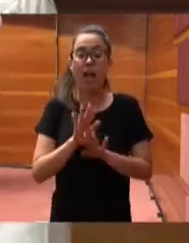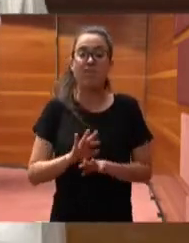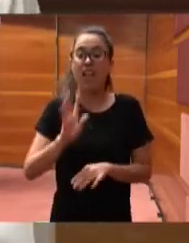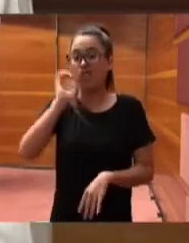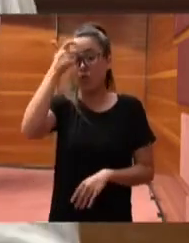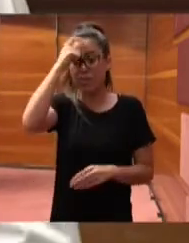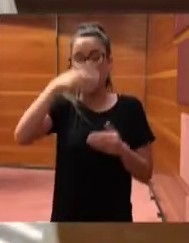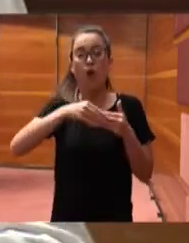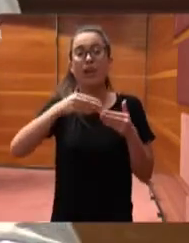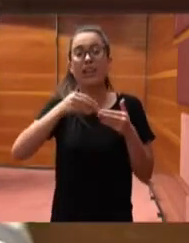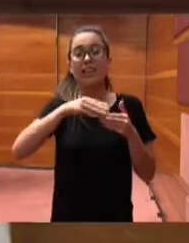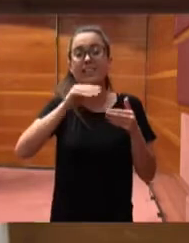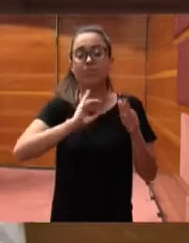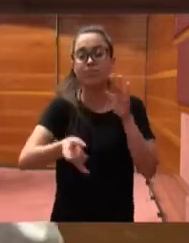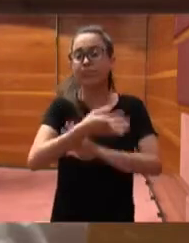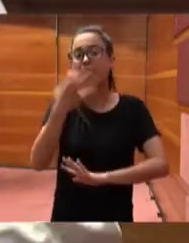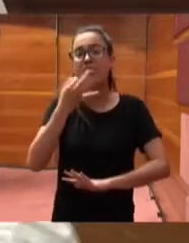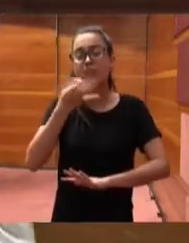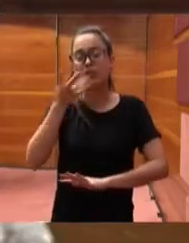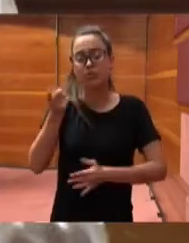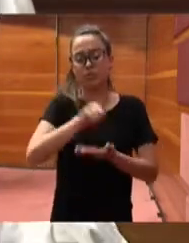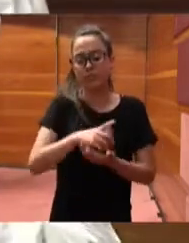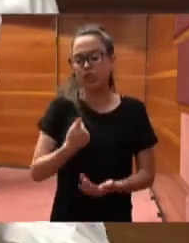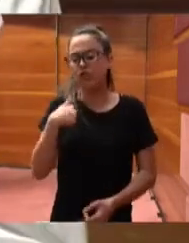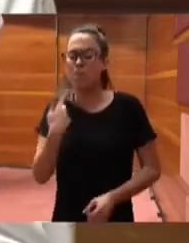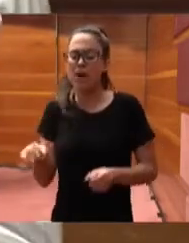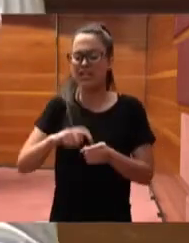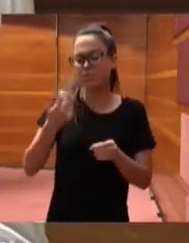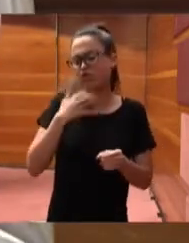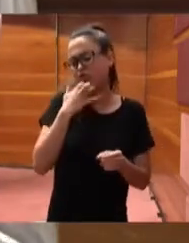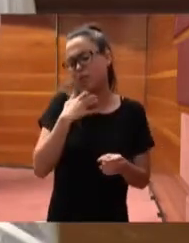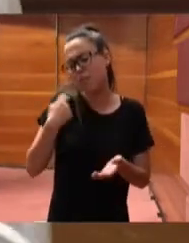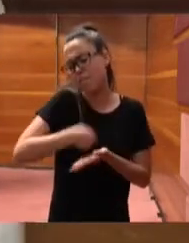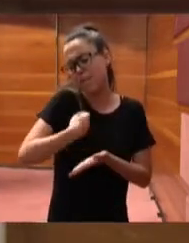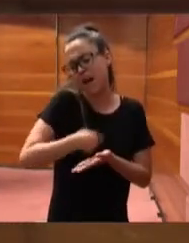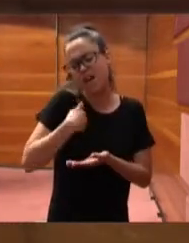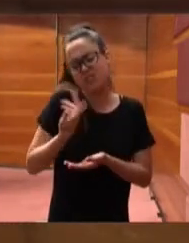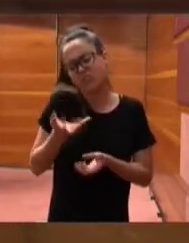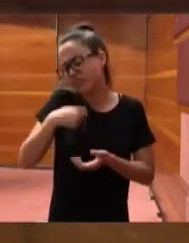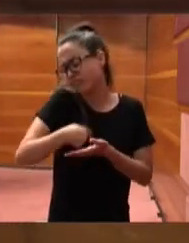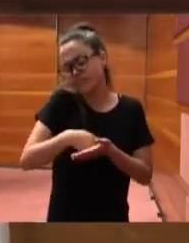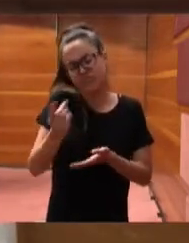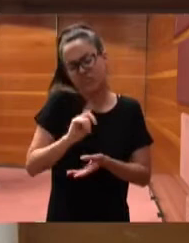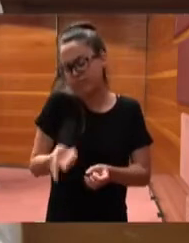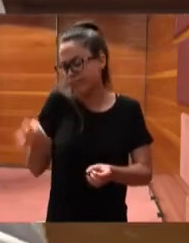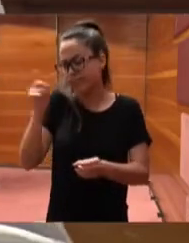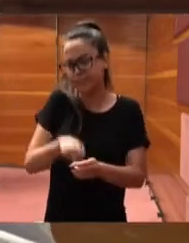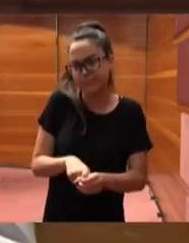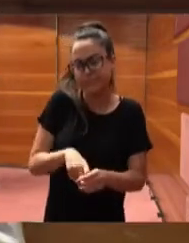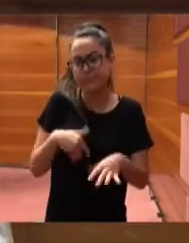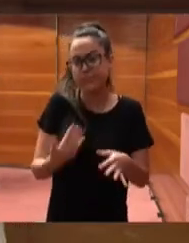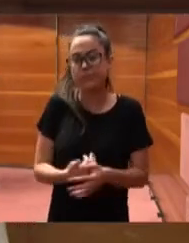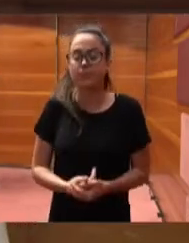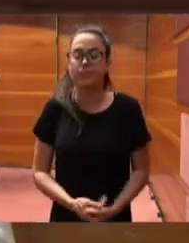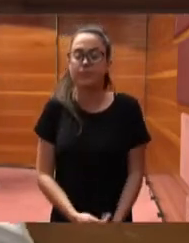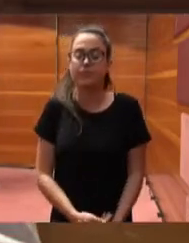antes. Entonces ya la gente no, es que yo participo si me pagan y como no me han pagado no participo. No, un poquito de cuidado, pero es verdad que no veo